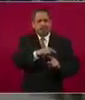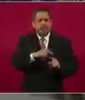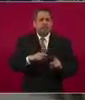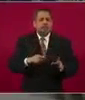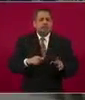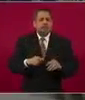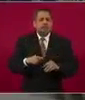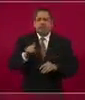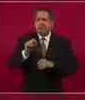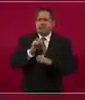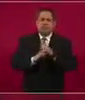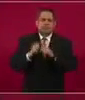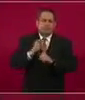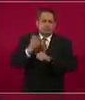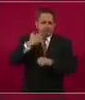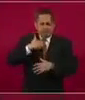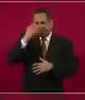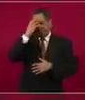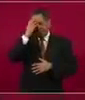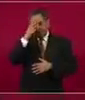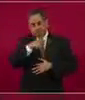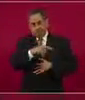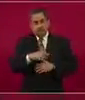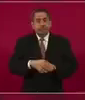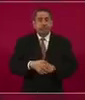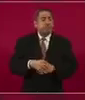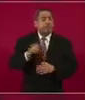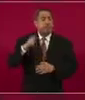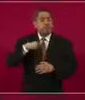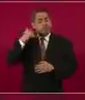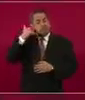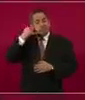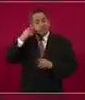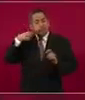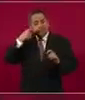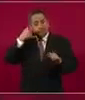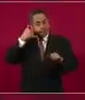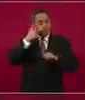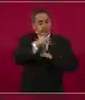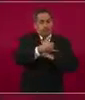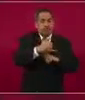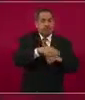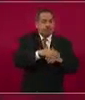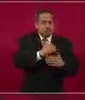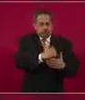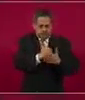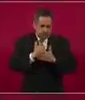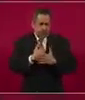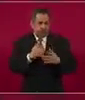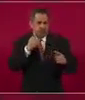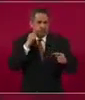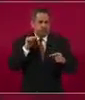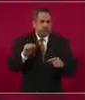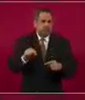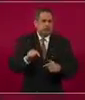cerca de 20 años. Y le hablé para decirle que ayudaran